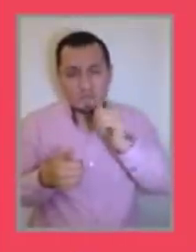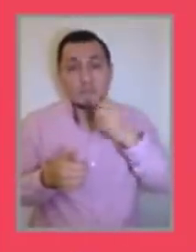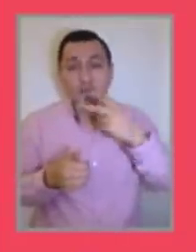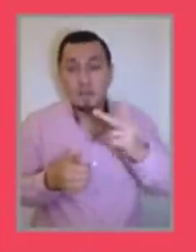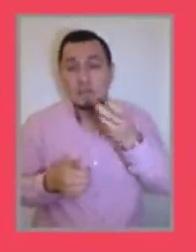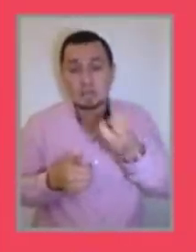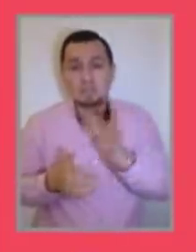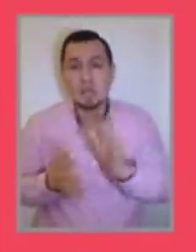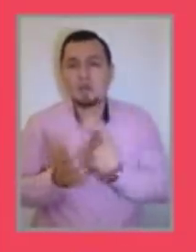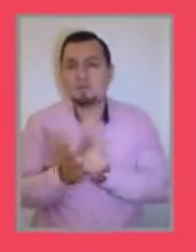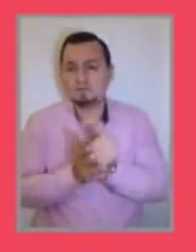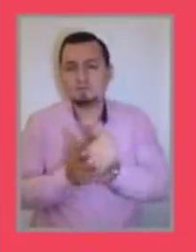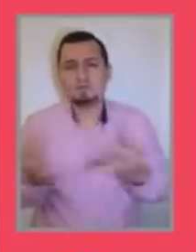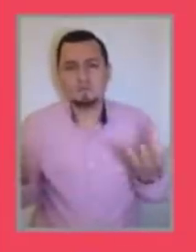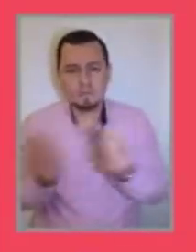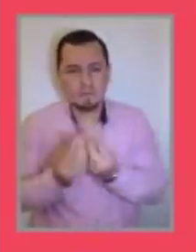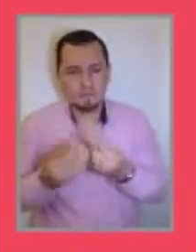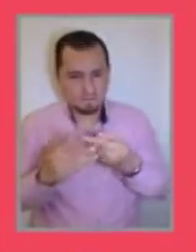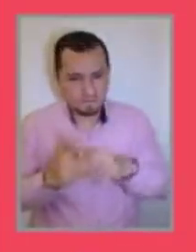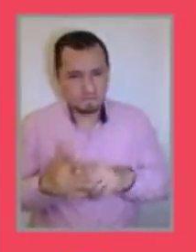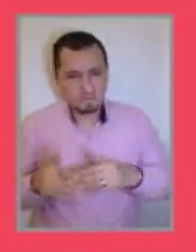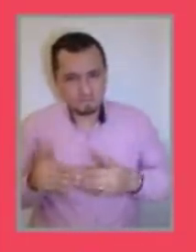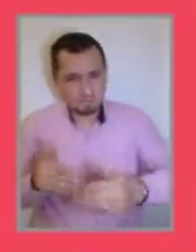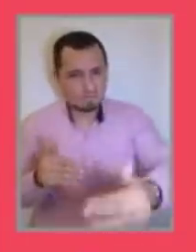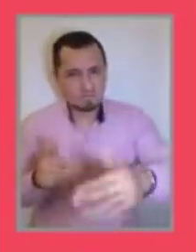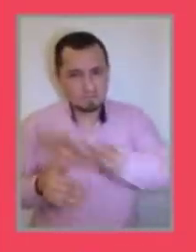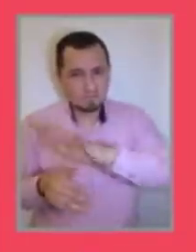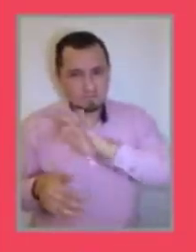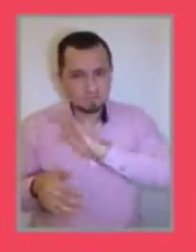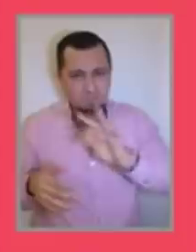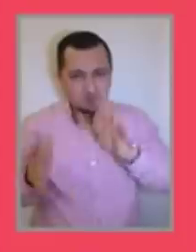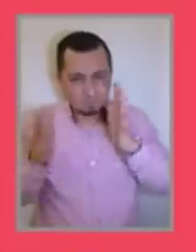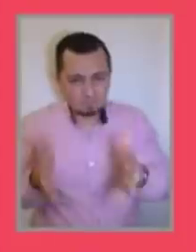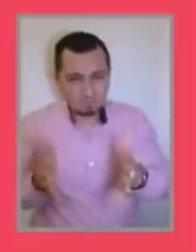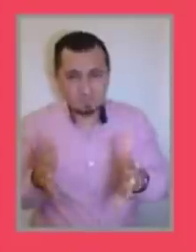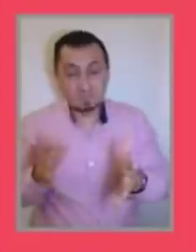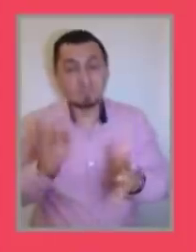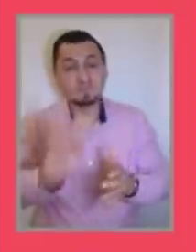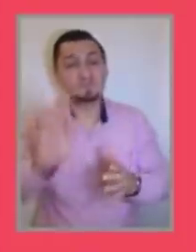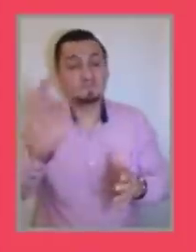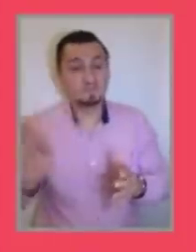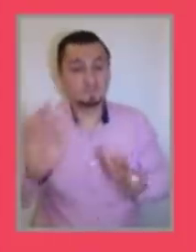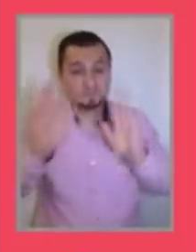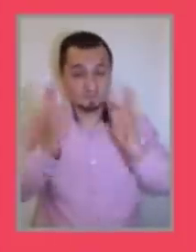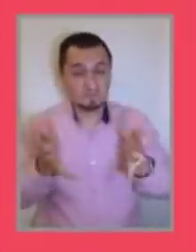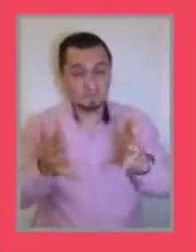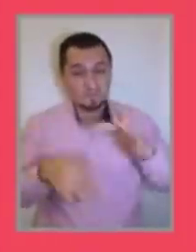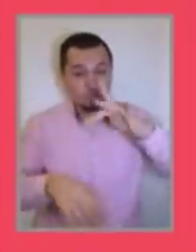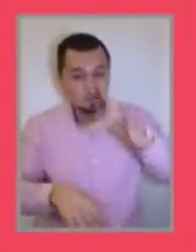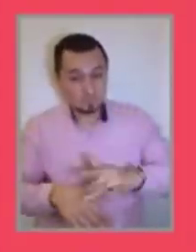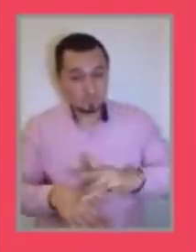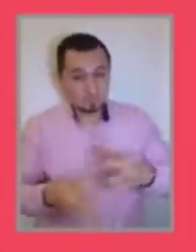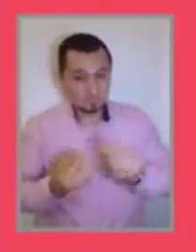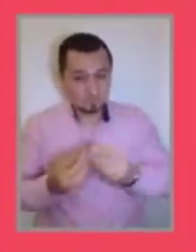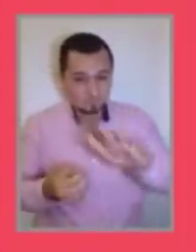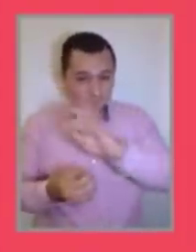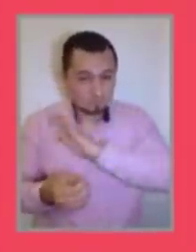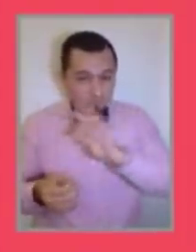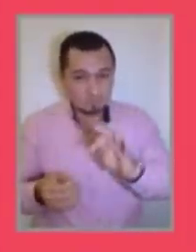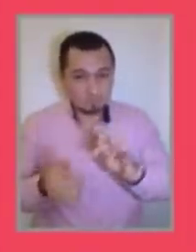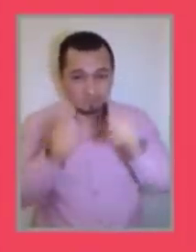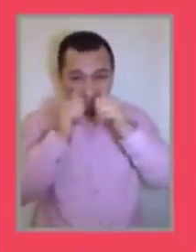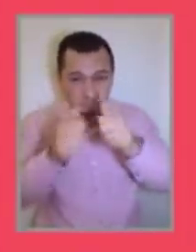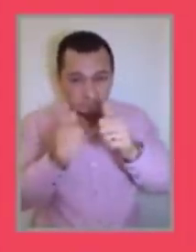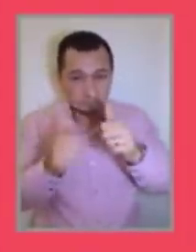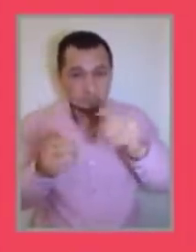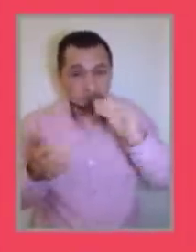los criterios con los que vamos a transitar y como lo dije, la fecha, que es en todo caso a lo que se refieren, se va a tomar en la